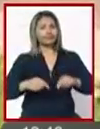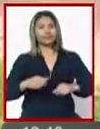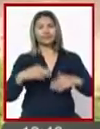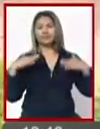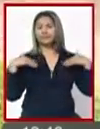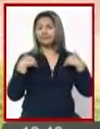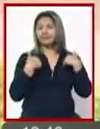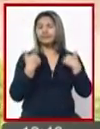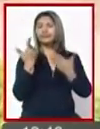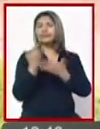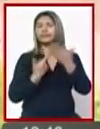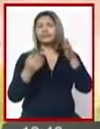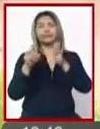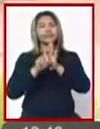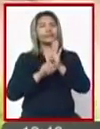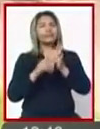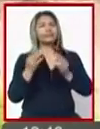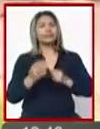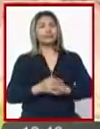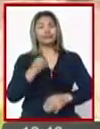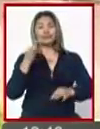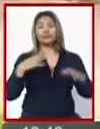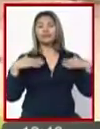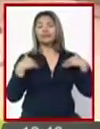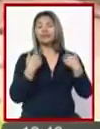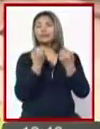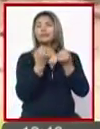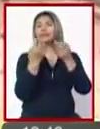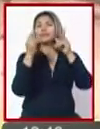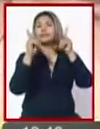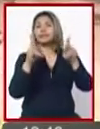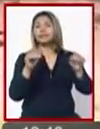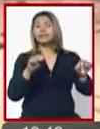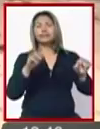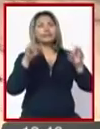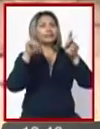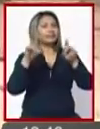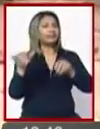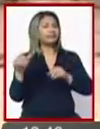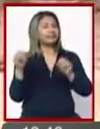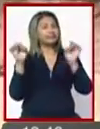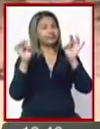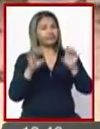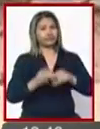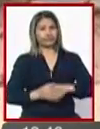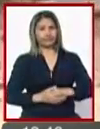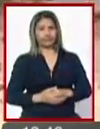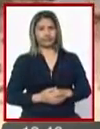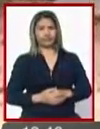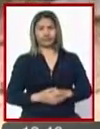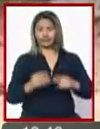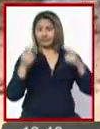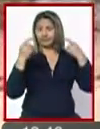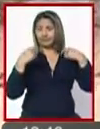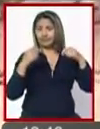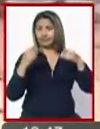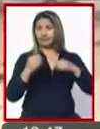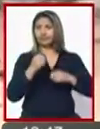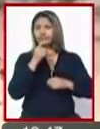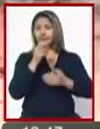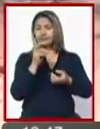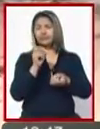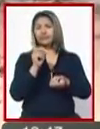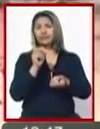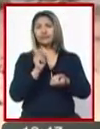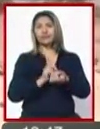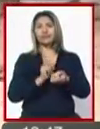pobre animal le haga así. Si hace al animal, ¿a cuántas personas más no haría así, no? Eso sería todo. Vamos a intentar hablar con la